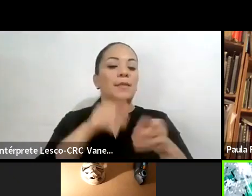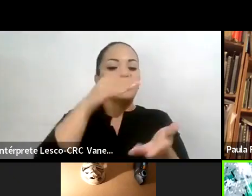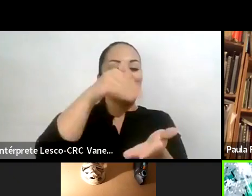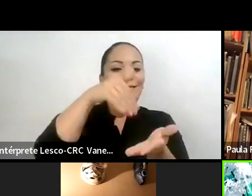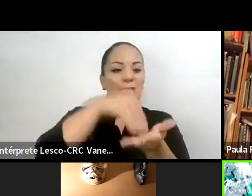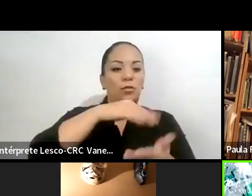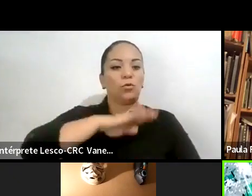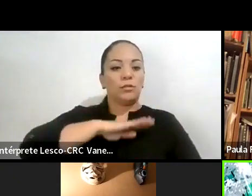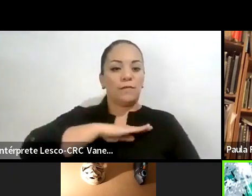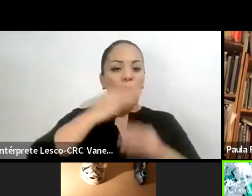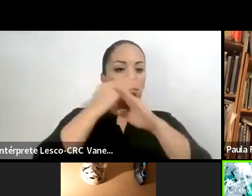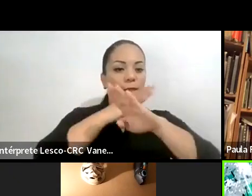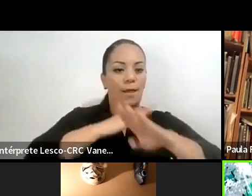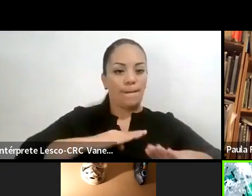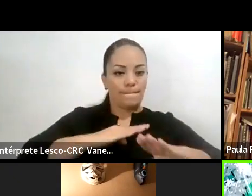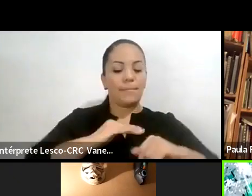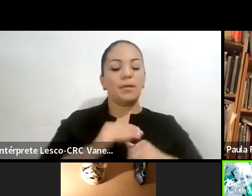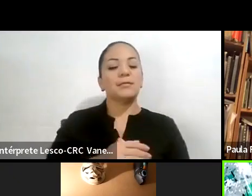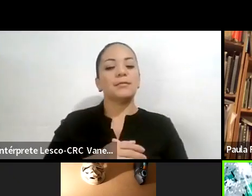los cuales hay